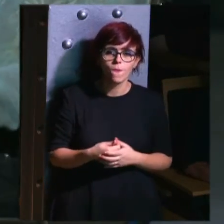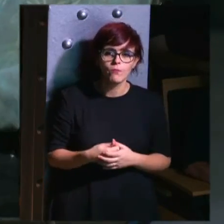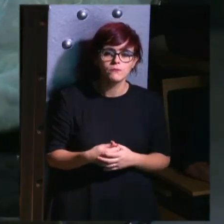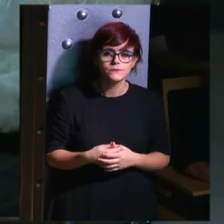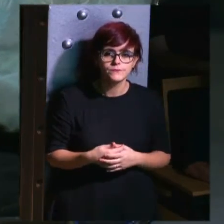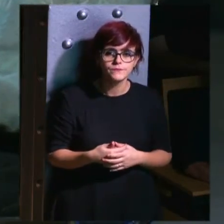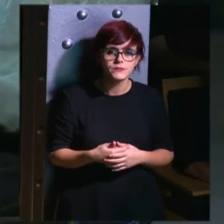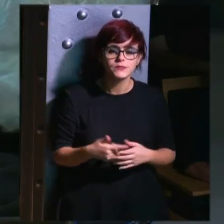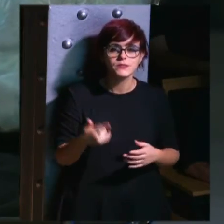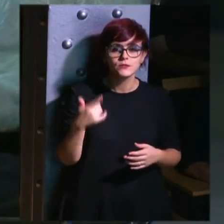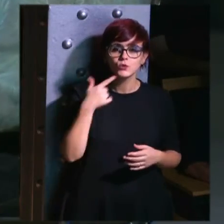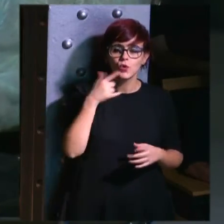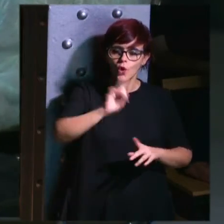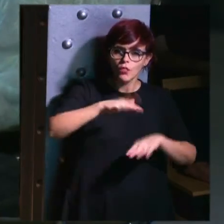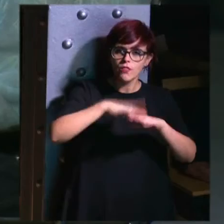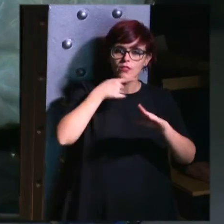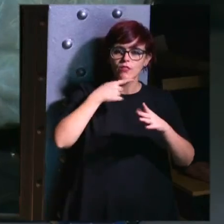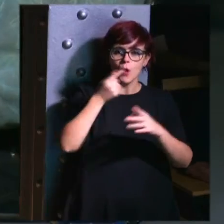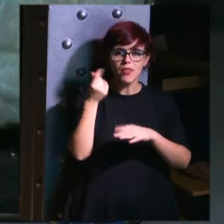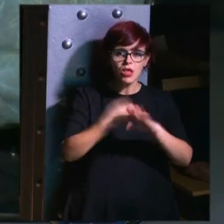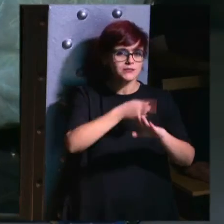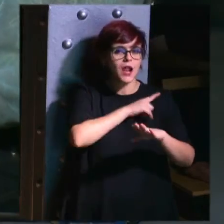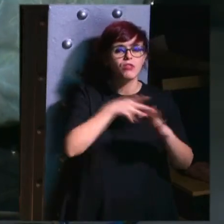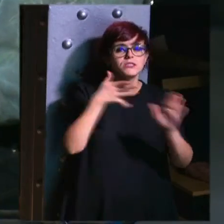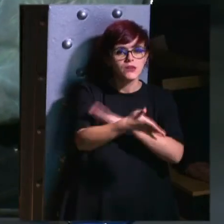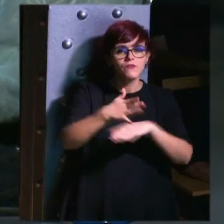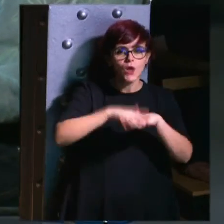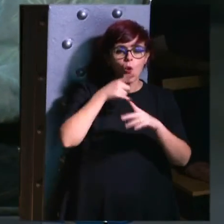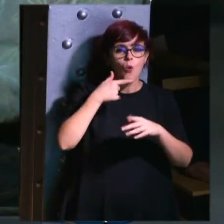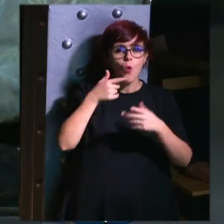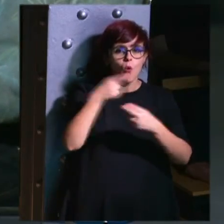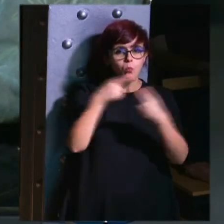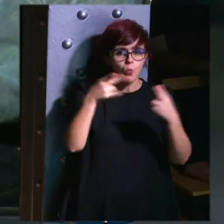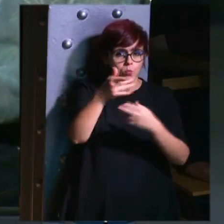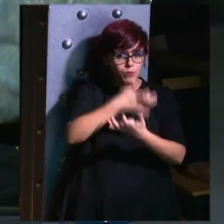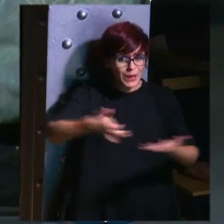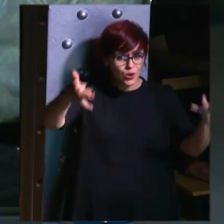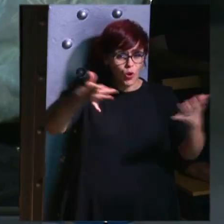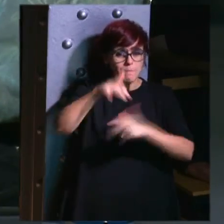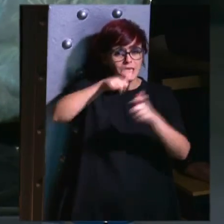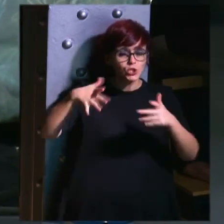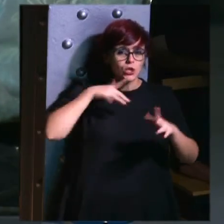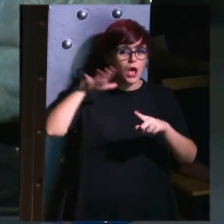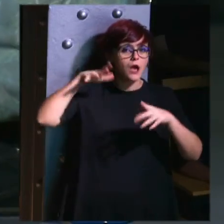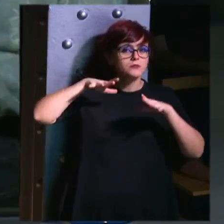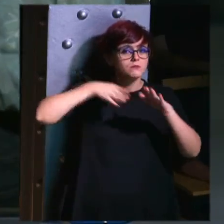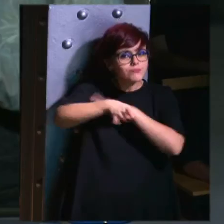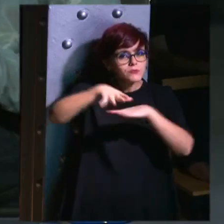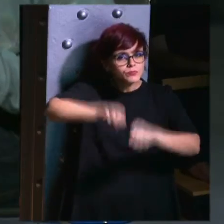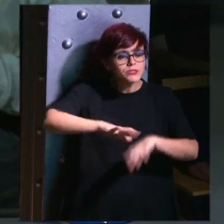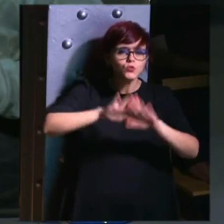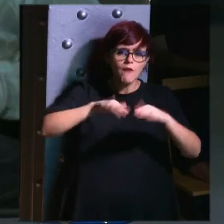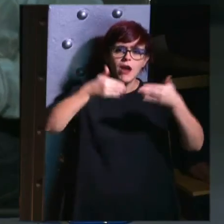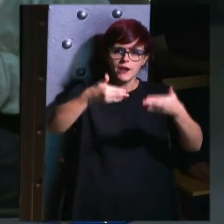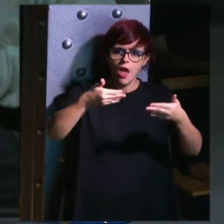excesivo, sino que con ese precio no vamos a poder llegar a un público de manera inmediata. O sea, es una barrera